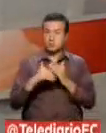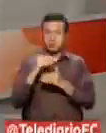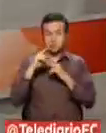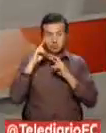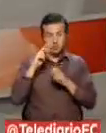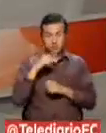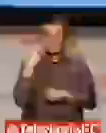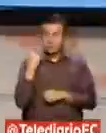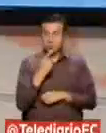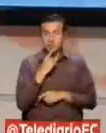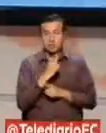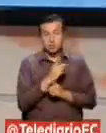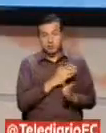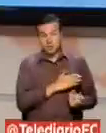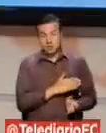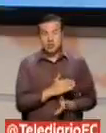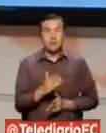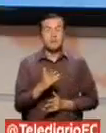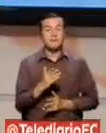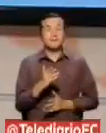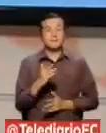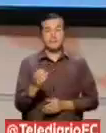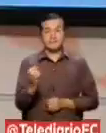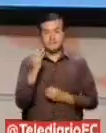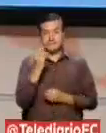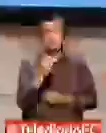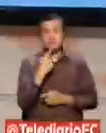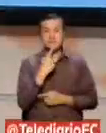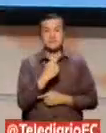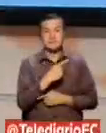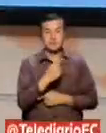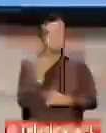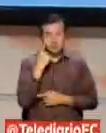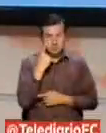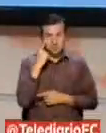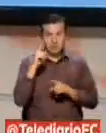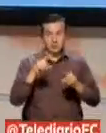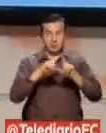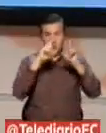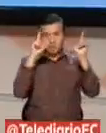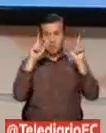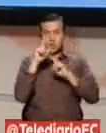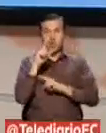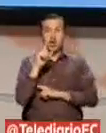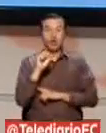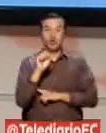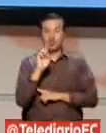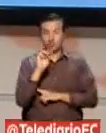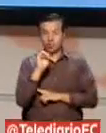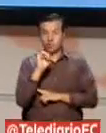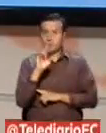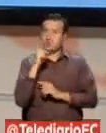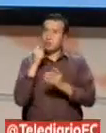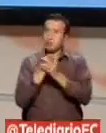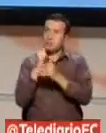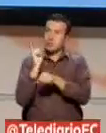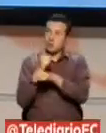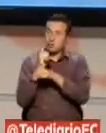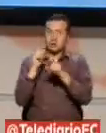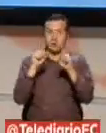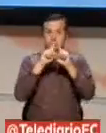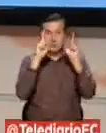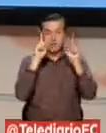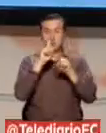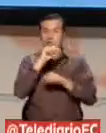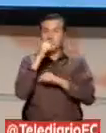investigativo nosotros hemos también tenido información que vincula a la empresa Sumil, la empresa que compra los helicópteros, con empresas